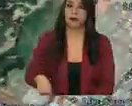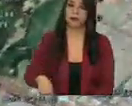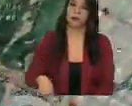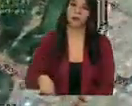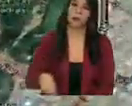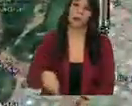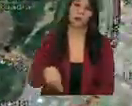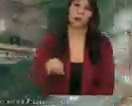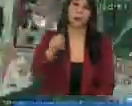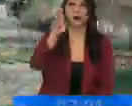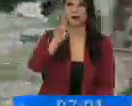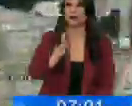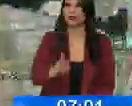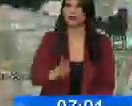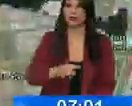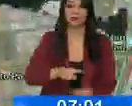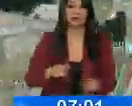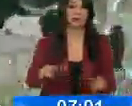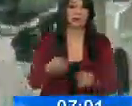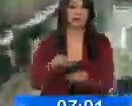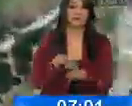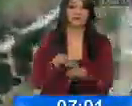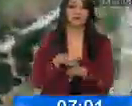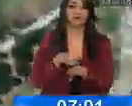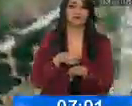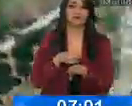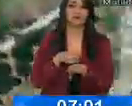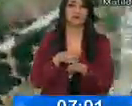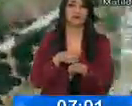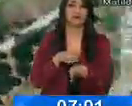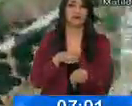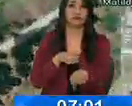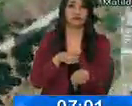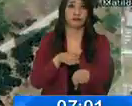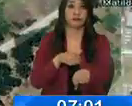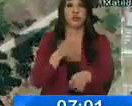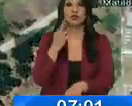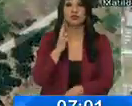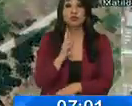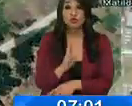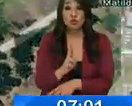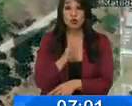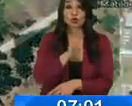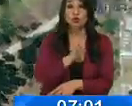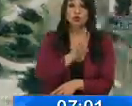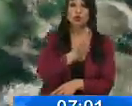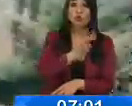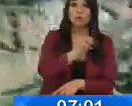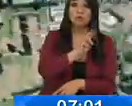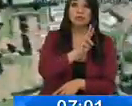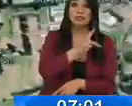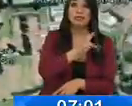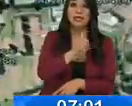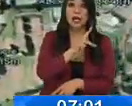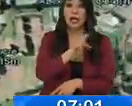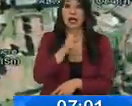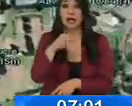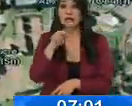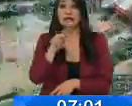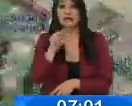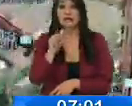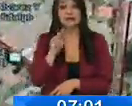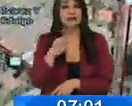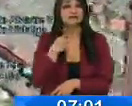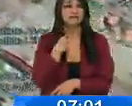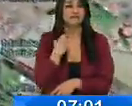sur muchísima incidencia. Miren ustedes, el tráfico en el sur, en la Rumichaca, Ñan, pues está complicado. Hay